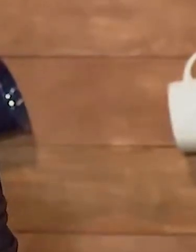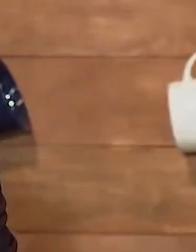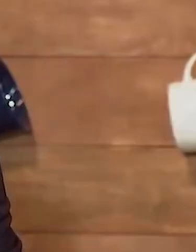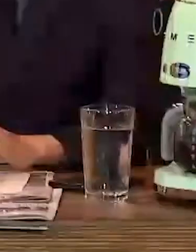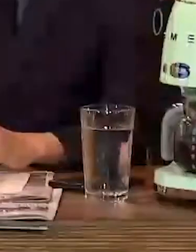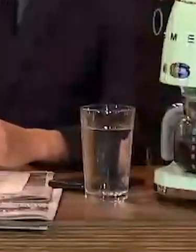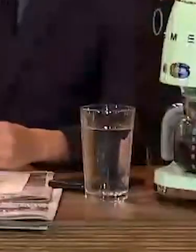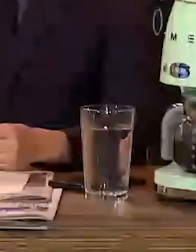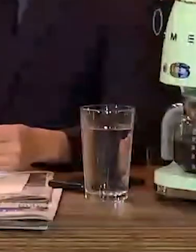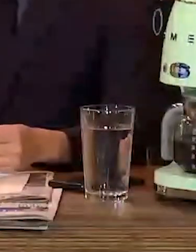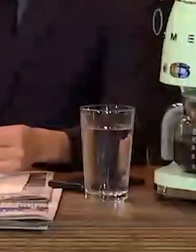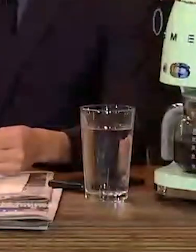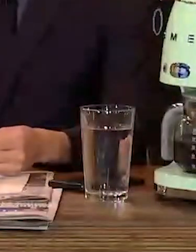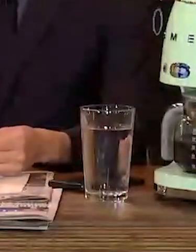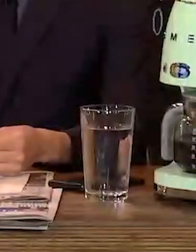escuchar parte de lo que dijo López Obrador.